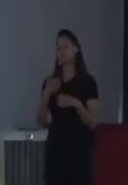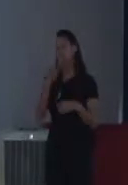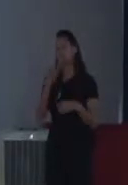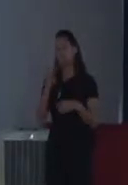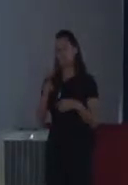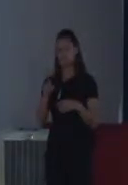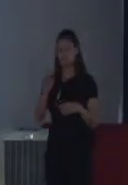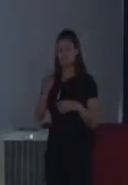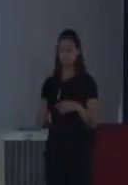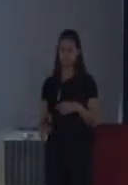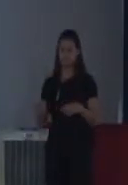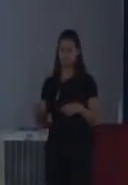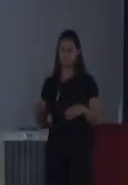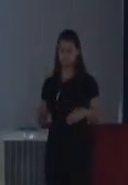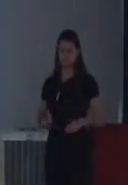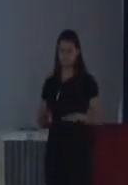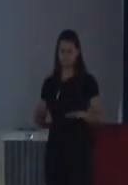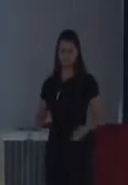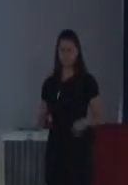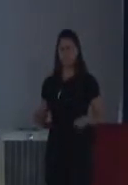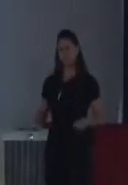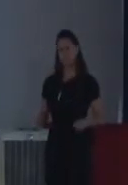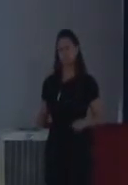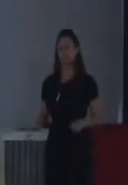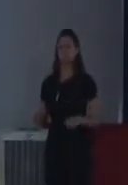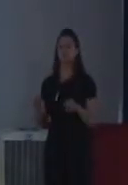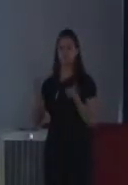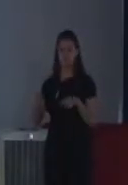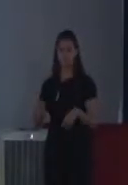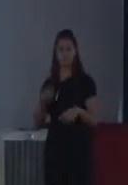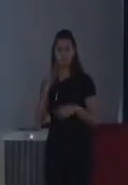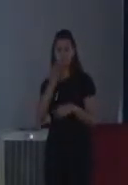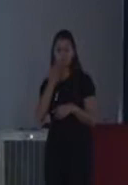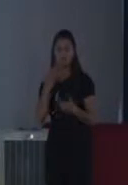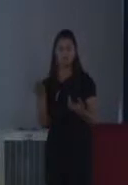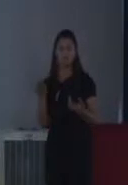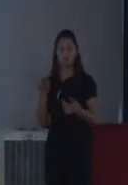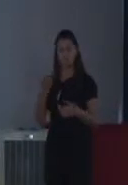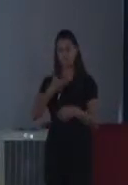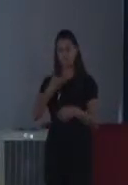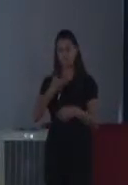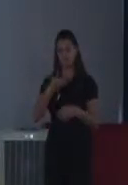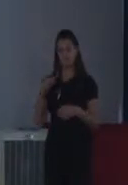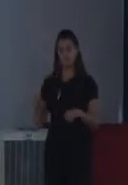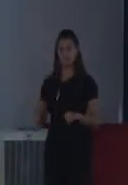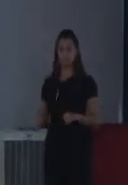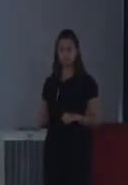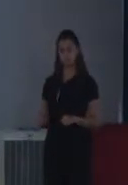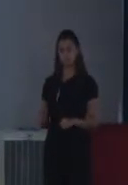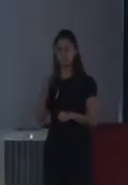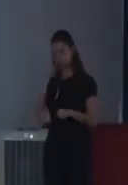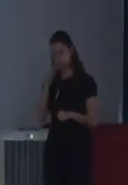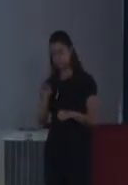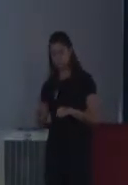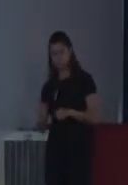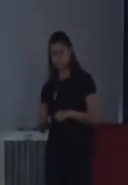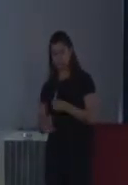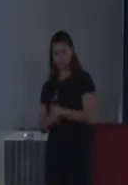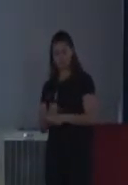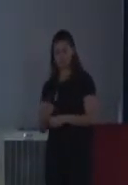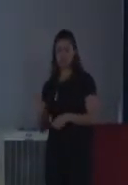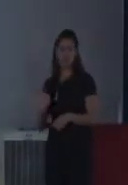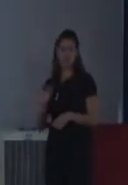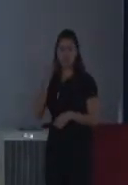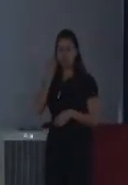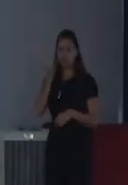si entra esa persona con discapacidad, pues también, digamos, puede entrar la madre, digamos, con su coche y su niño de 5 años. Puede entrar